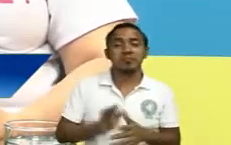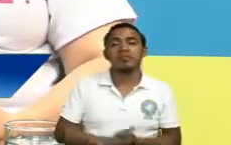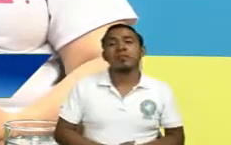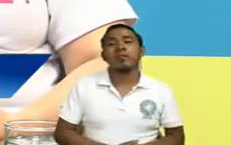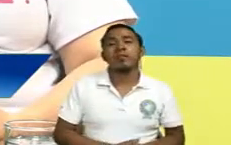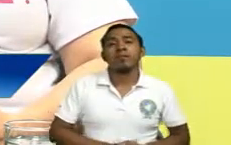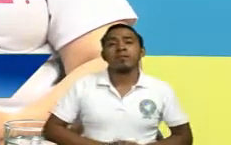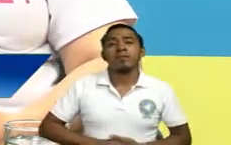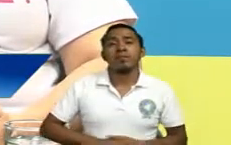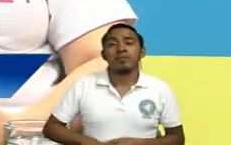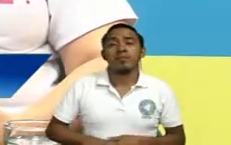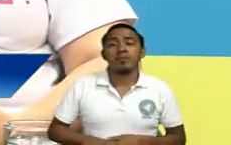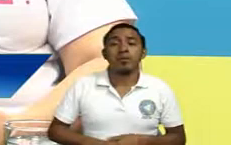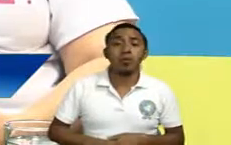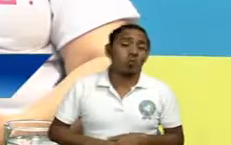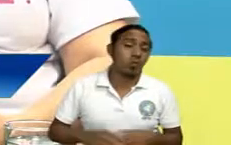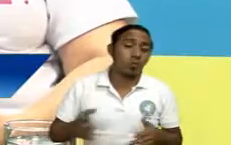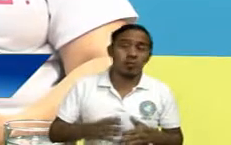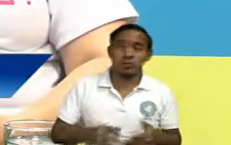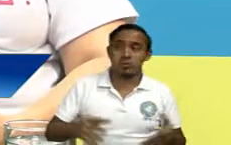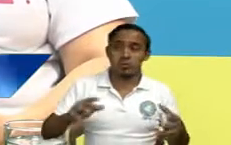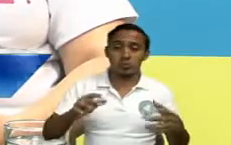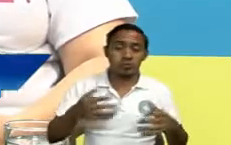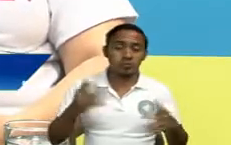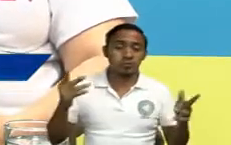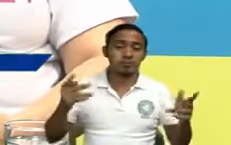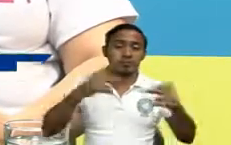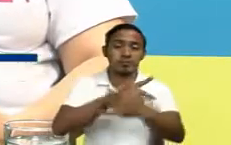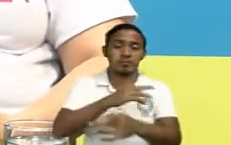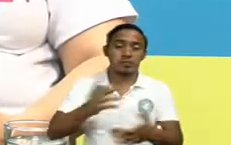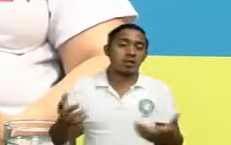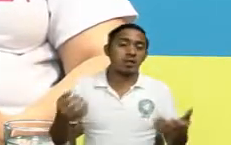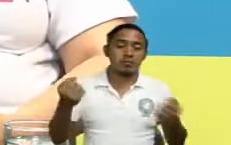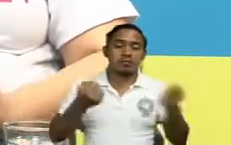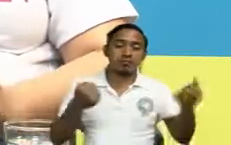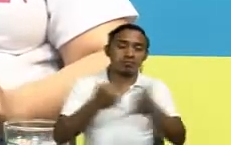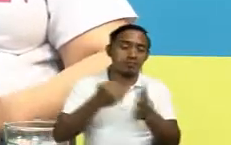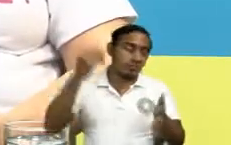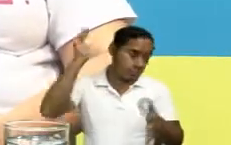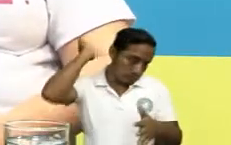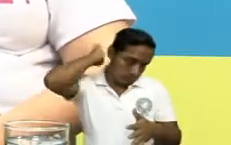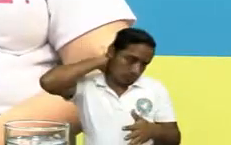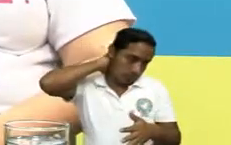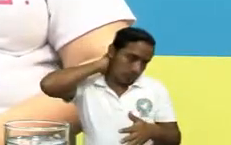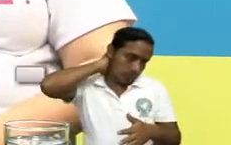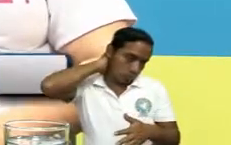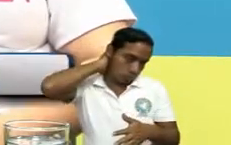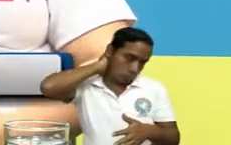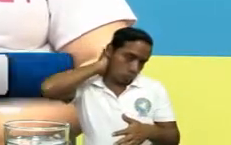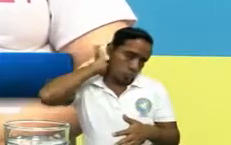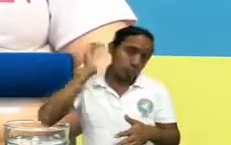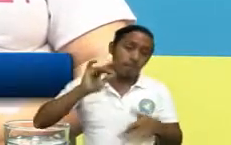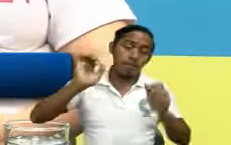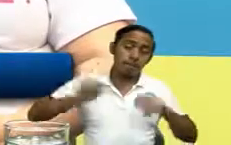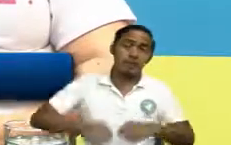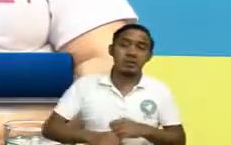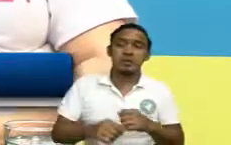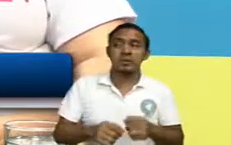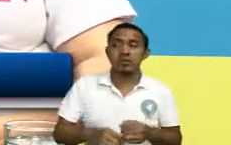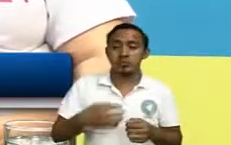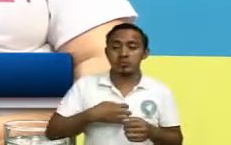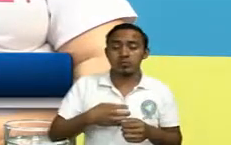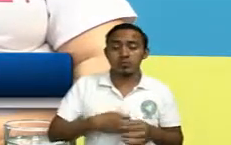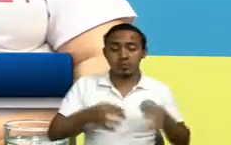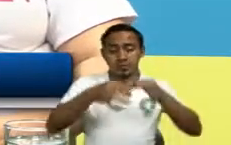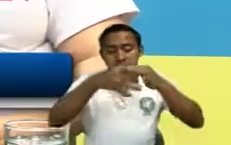poco a un nivel superior, a nivel de las cervicales, por el trauma del choque, el impacto, puede tener una lesión a nivel de